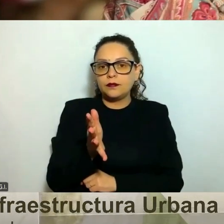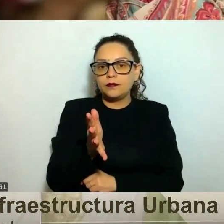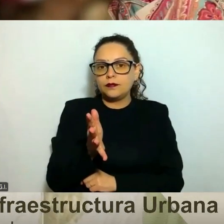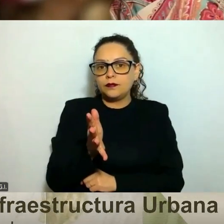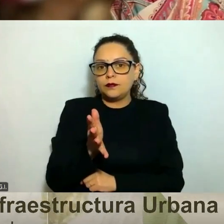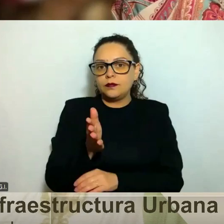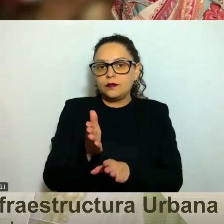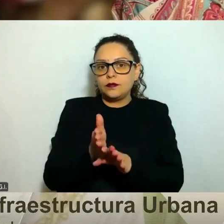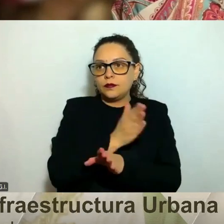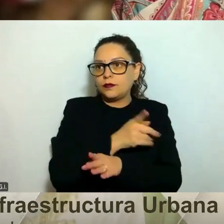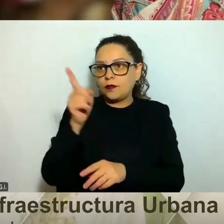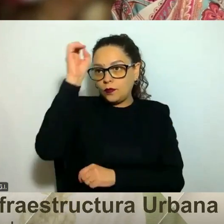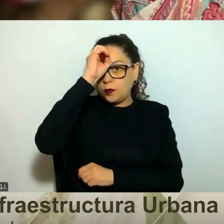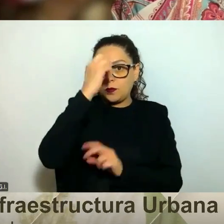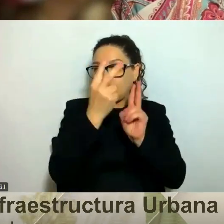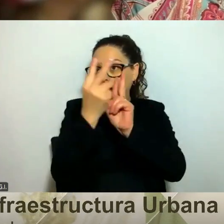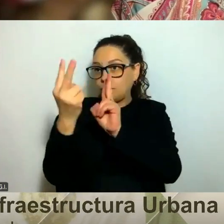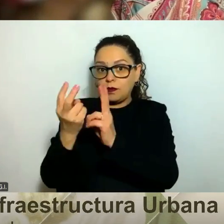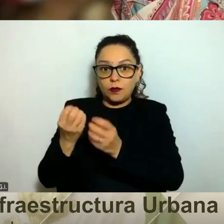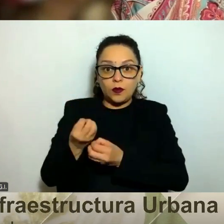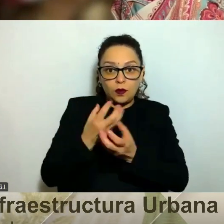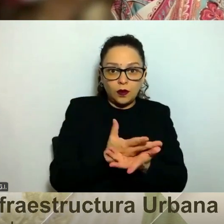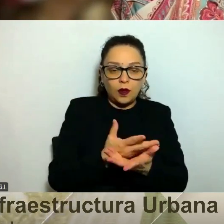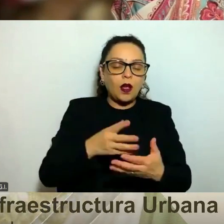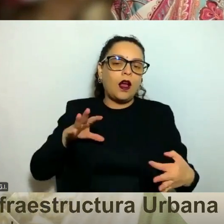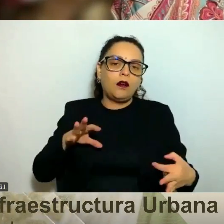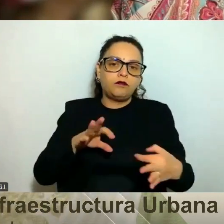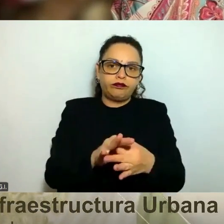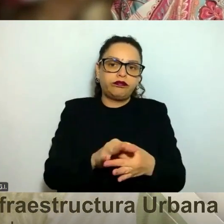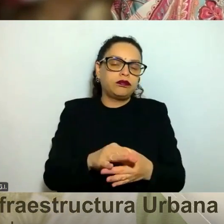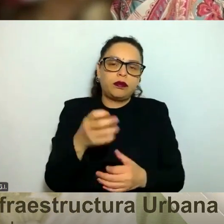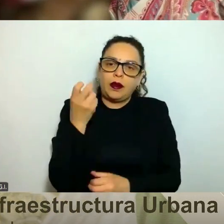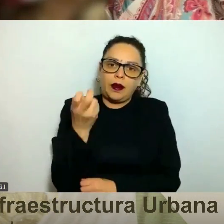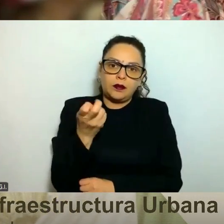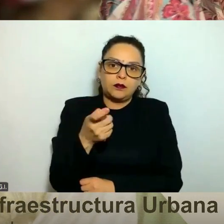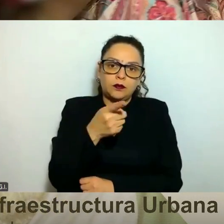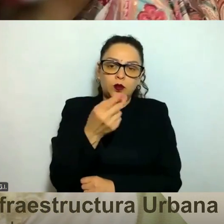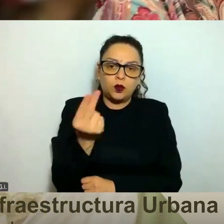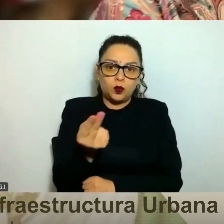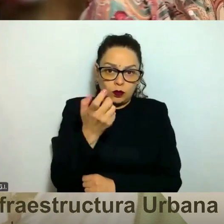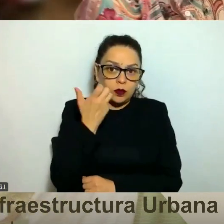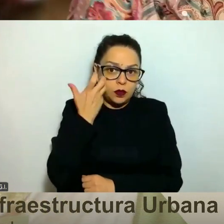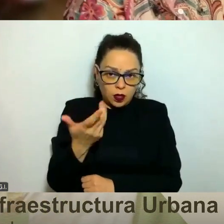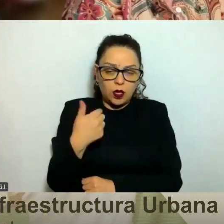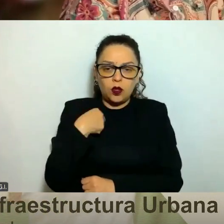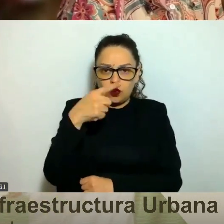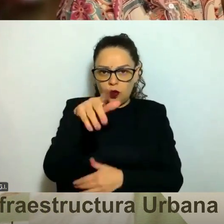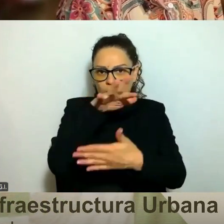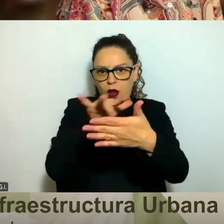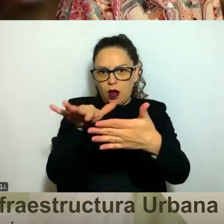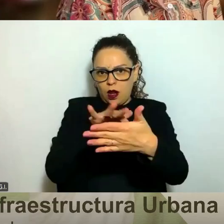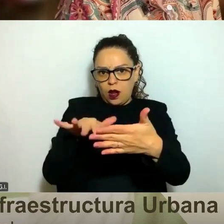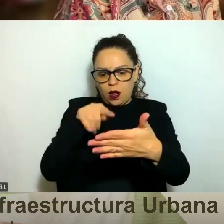su opinión como vecinos. Entonces, si quiere a la letra, leo lo que establecemos.